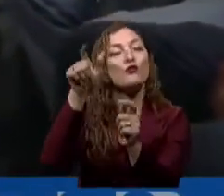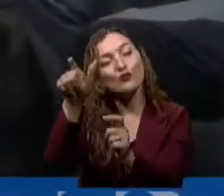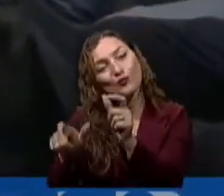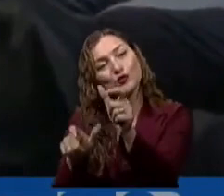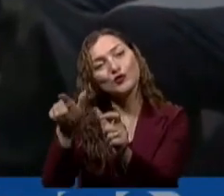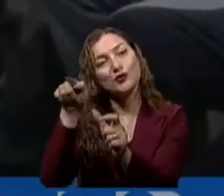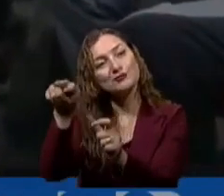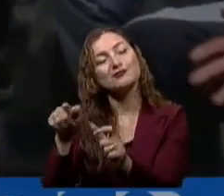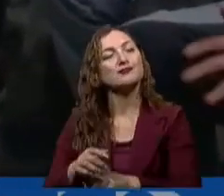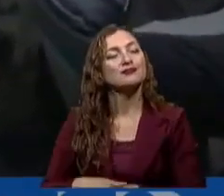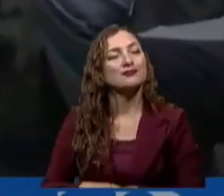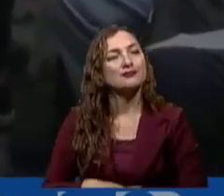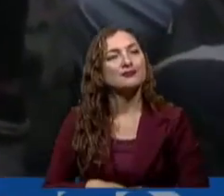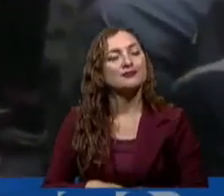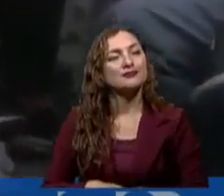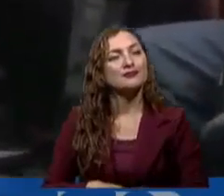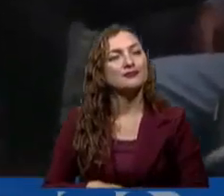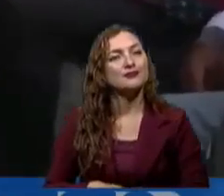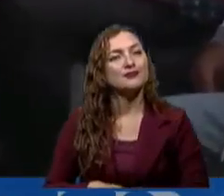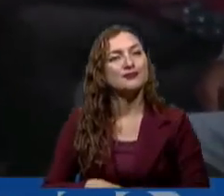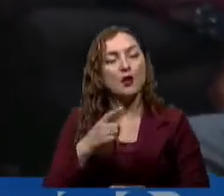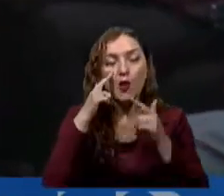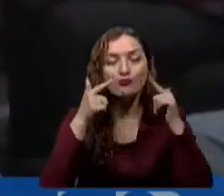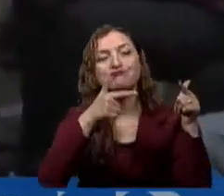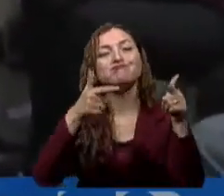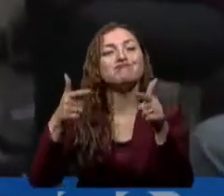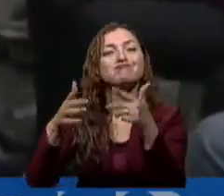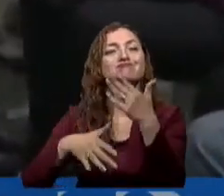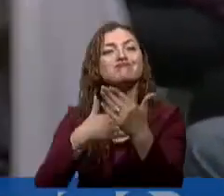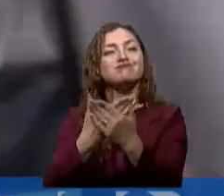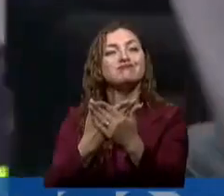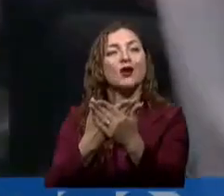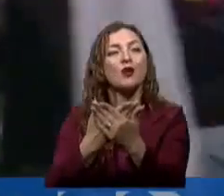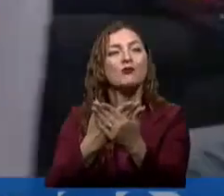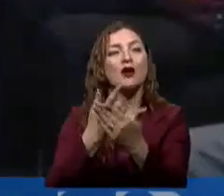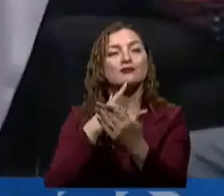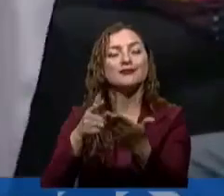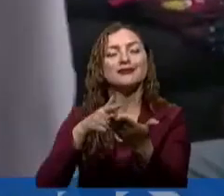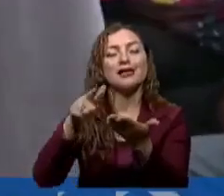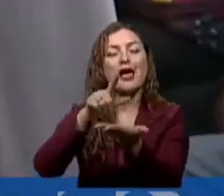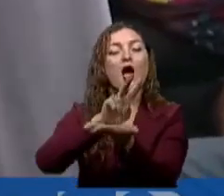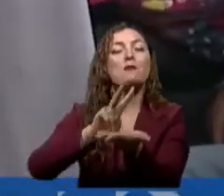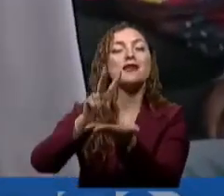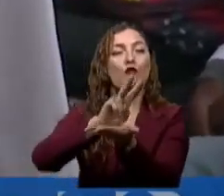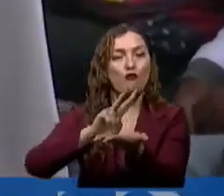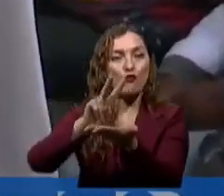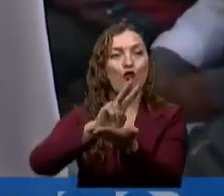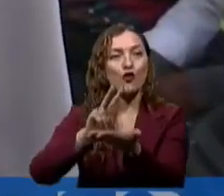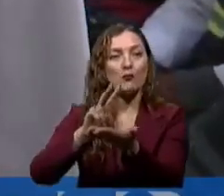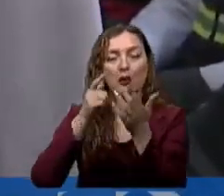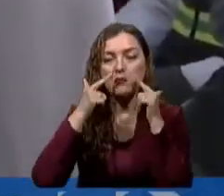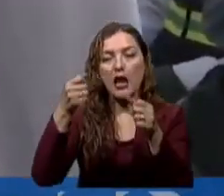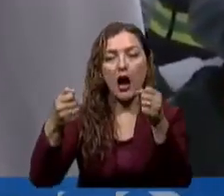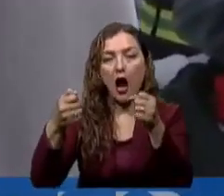personas que van a hacer la parte de la vigilancia en todo lo que es el circuito de la Villaflora. Esto nos